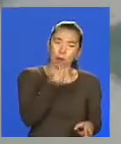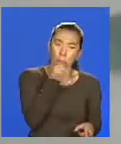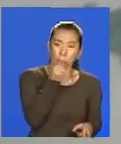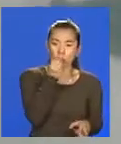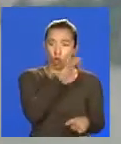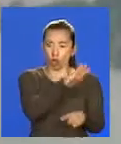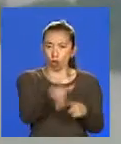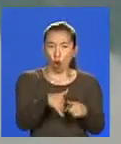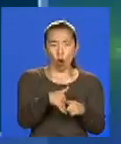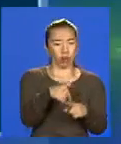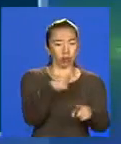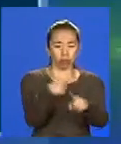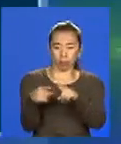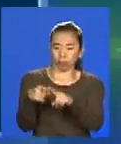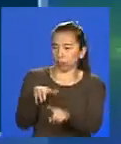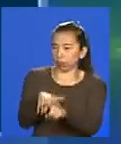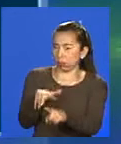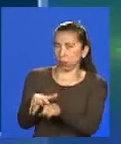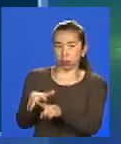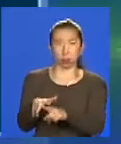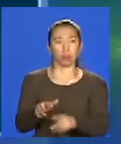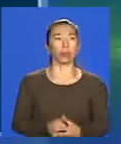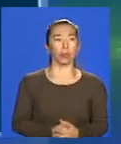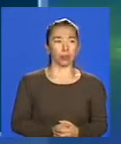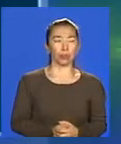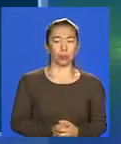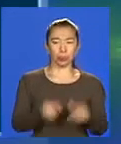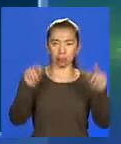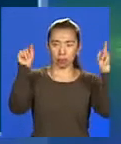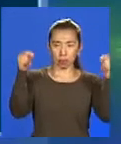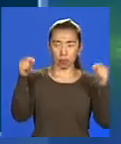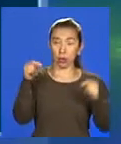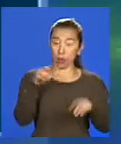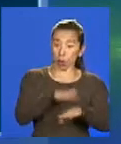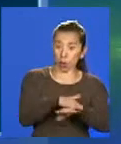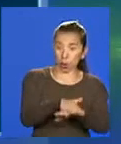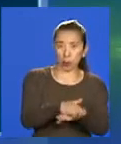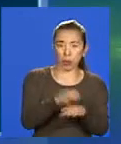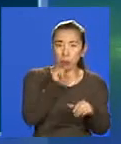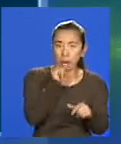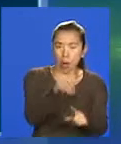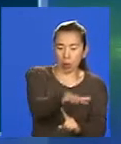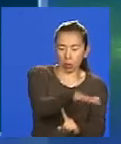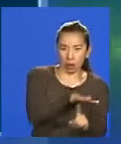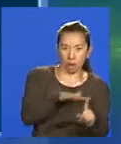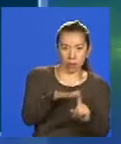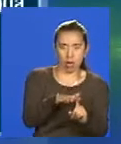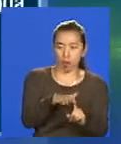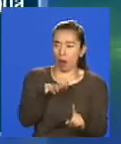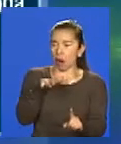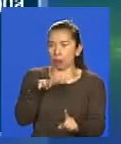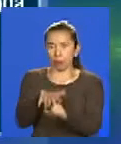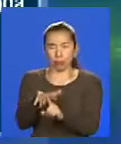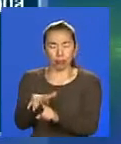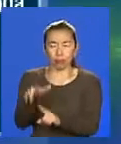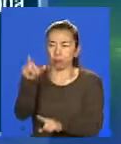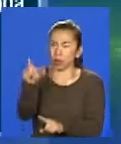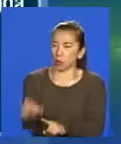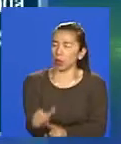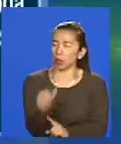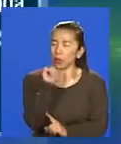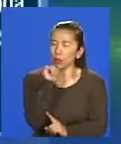% de los manglares. Las consecuencias ambientales y sociales de este atentado son devastadoras para una población que desde hace años padece toda clase de